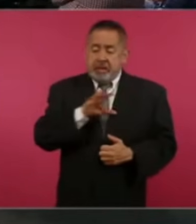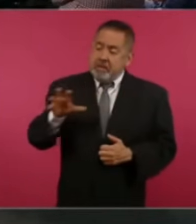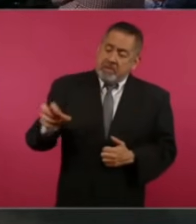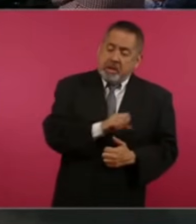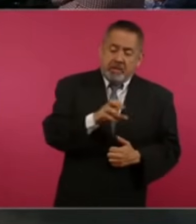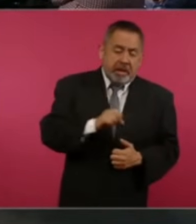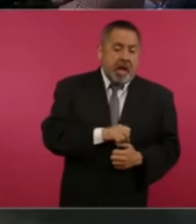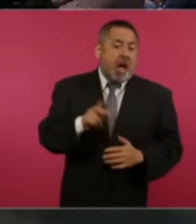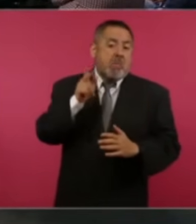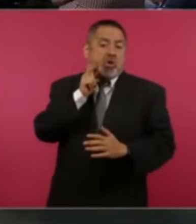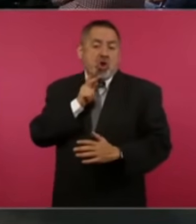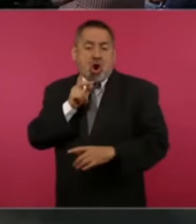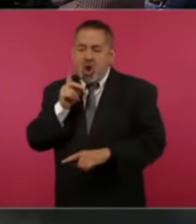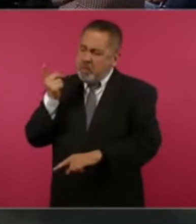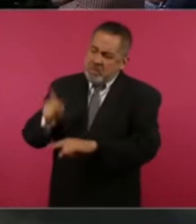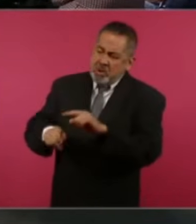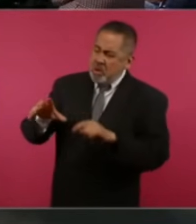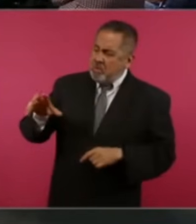del petróleo,